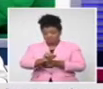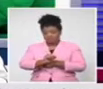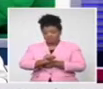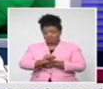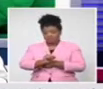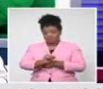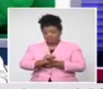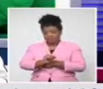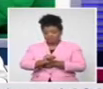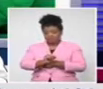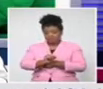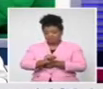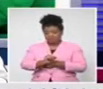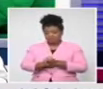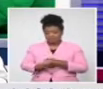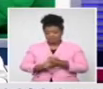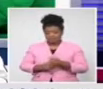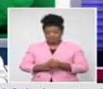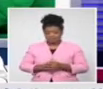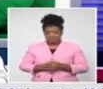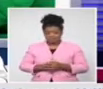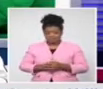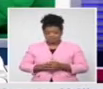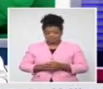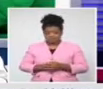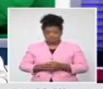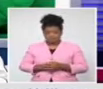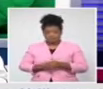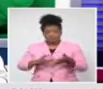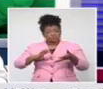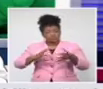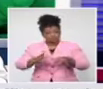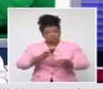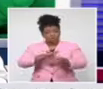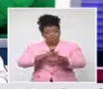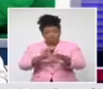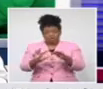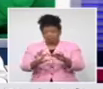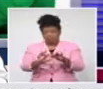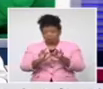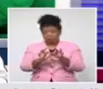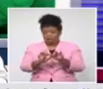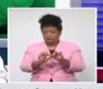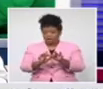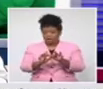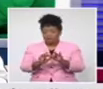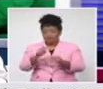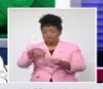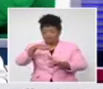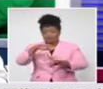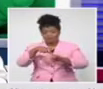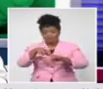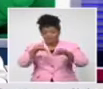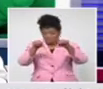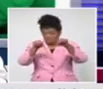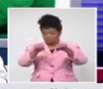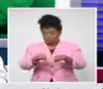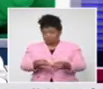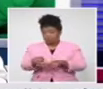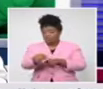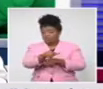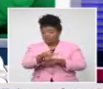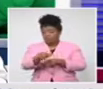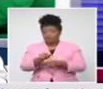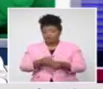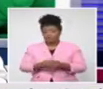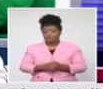de complicaciones que hace que se reporte de grave y esté en una terapia intensiva. Igual que se incorpora